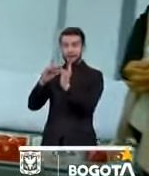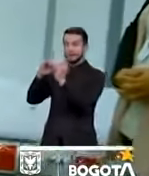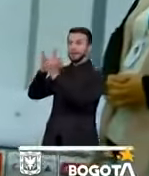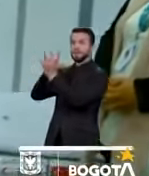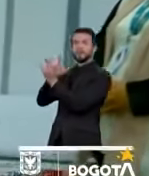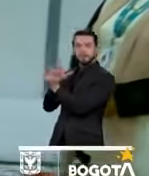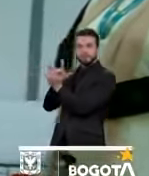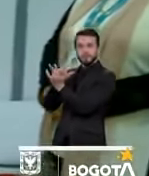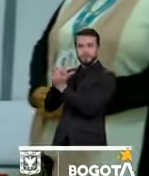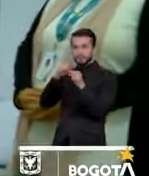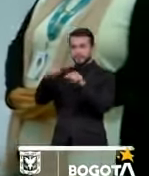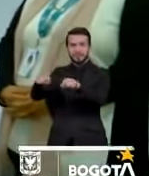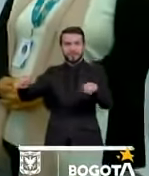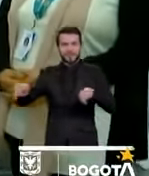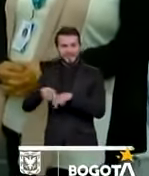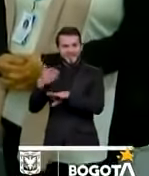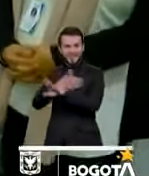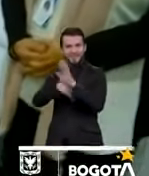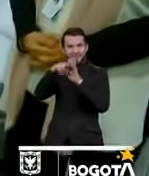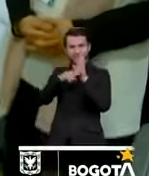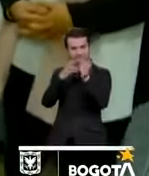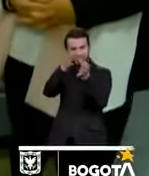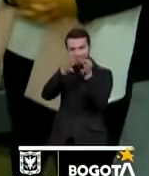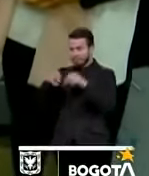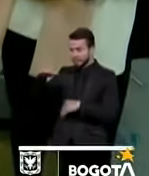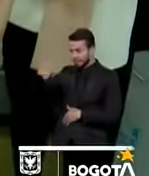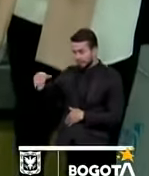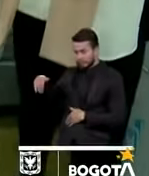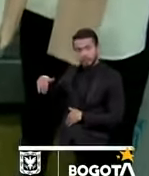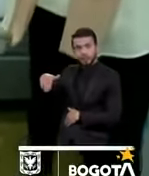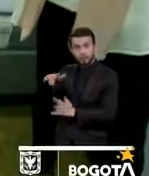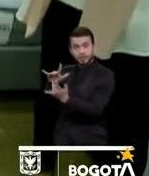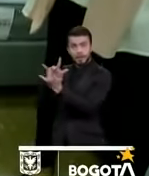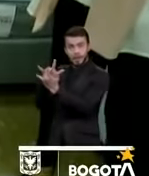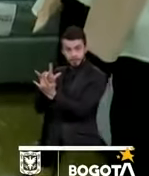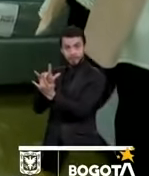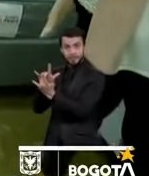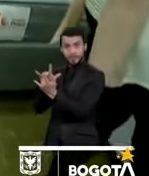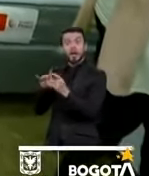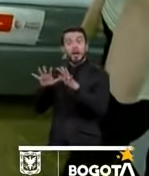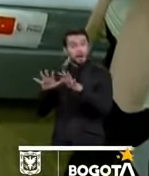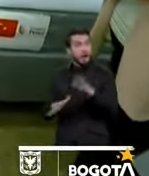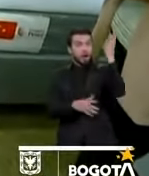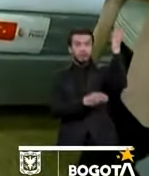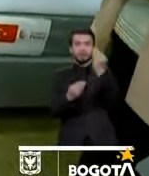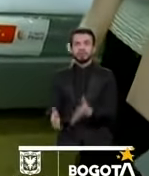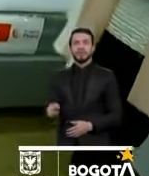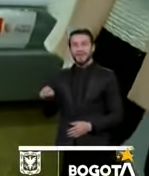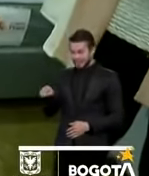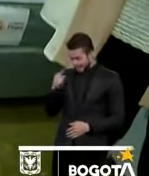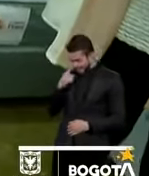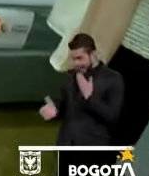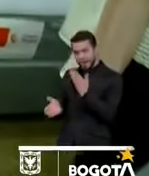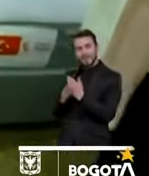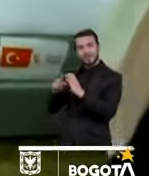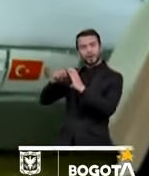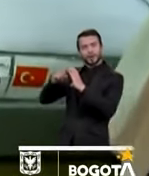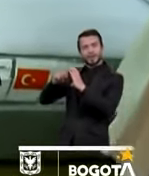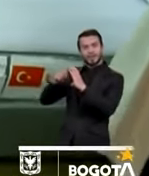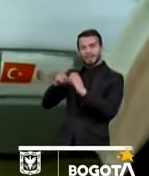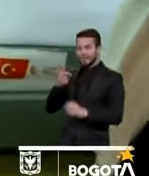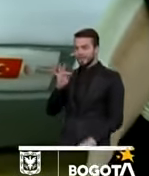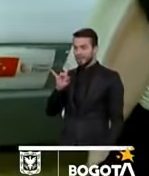en los mismos estándares. Tenemos camas hospitalarias que conseguimos aquí y camas hospitalarias que muy generosamente nos